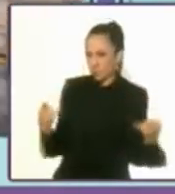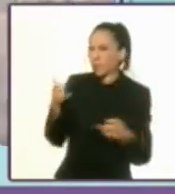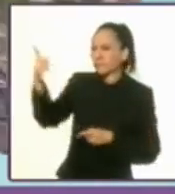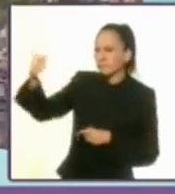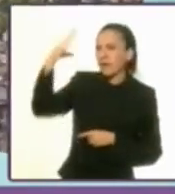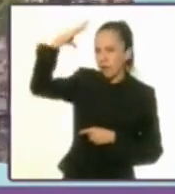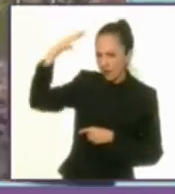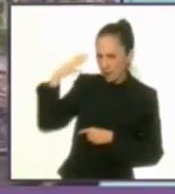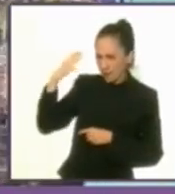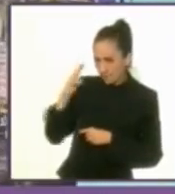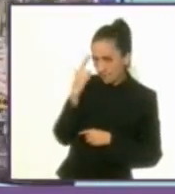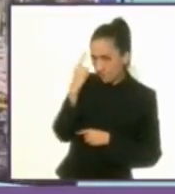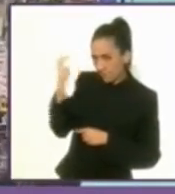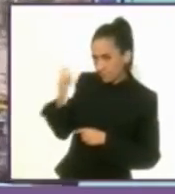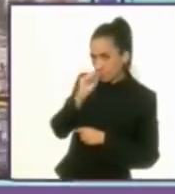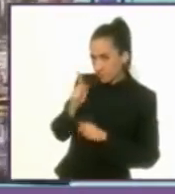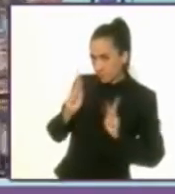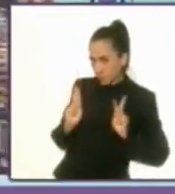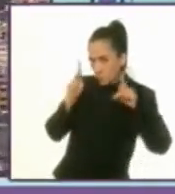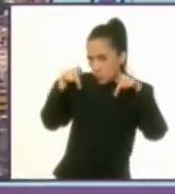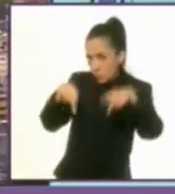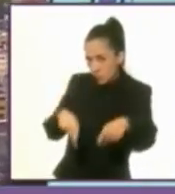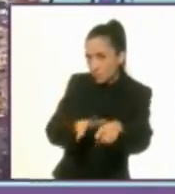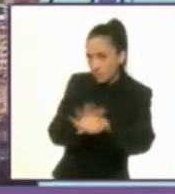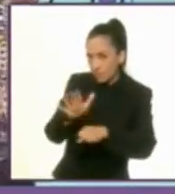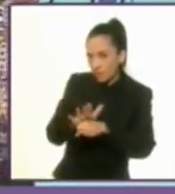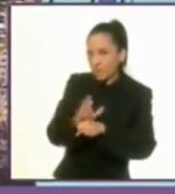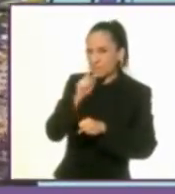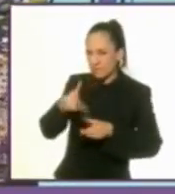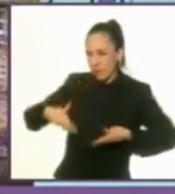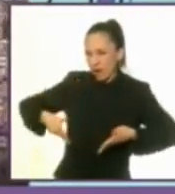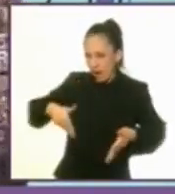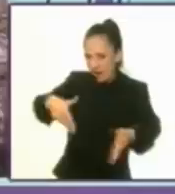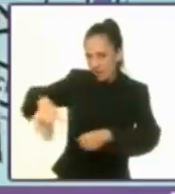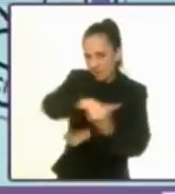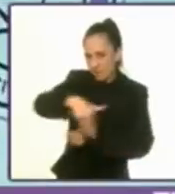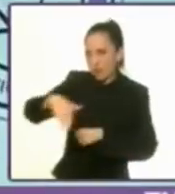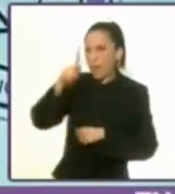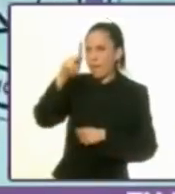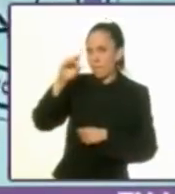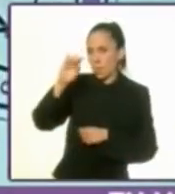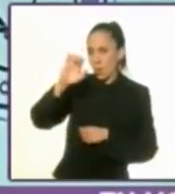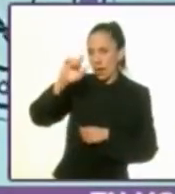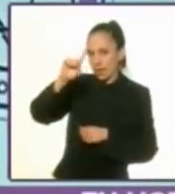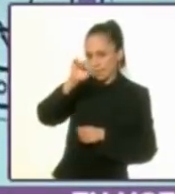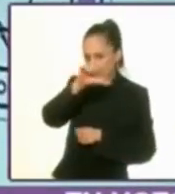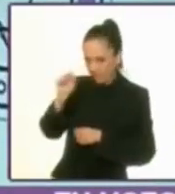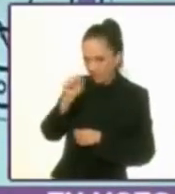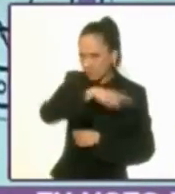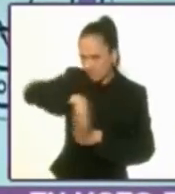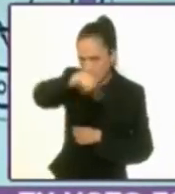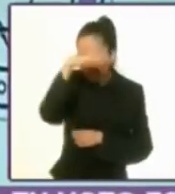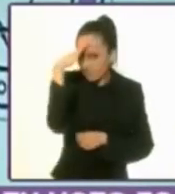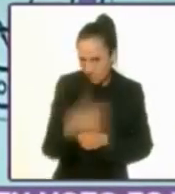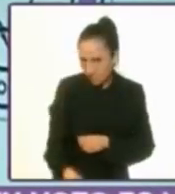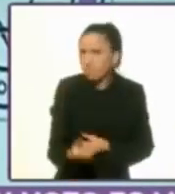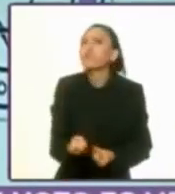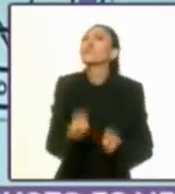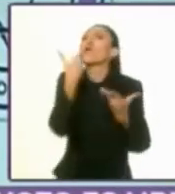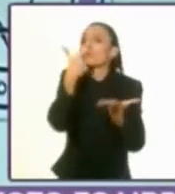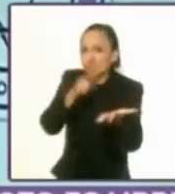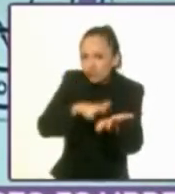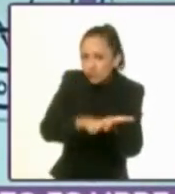puente desde el puente de avenida de los poetas saben cuánto costó este puente a los capitalinos